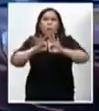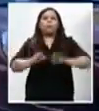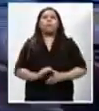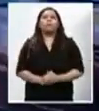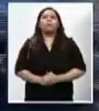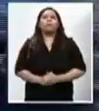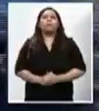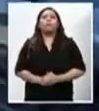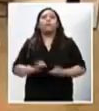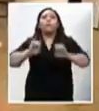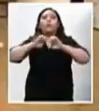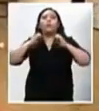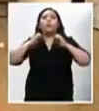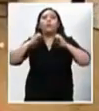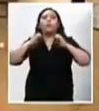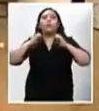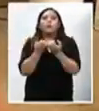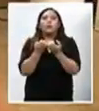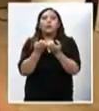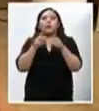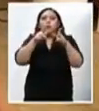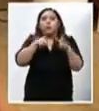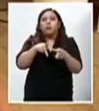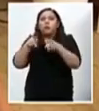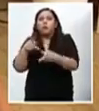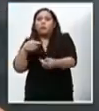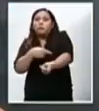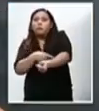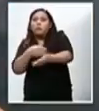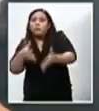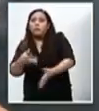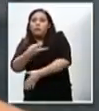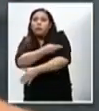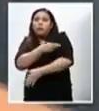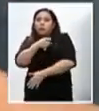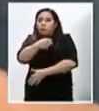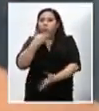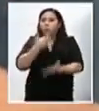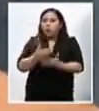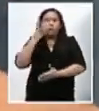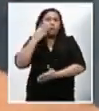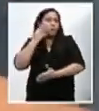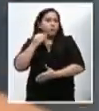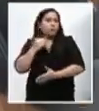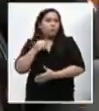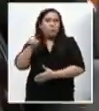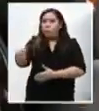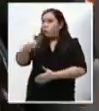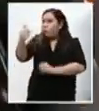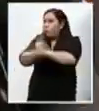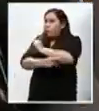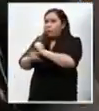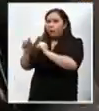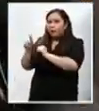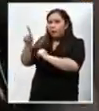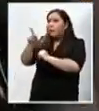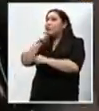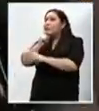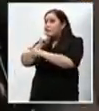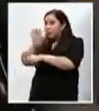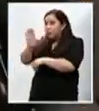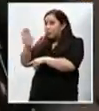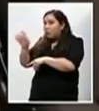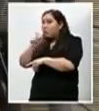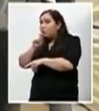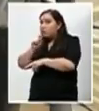equipo de vacunación, esa experiencia es un activo que pocos países tienen. Y gracias a Dios, Honduras lo tiene. Este equipo nuestro ha